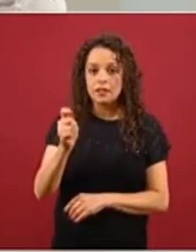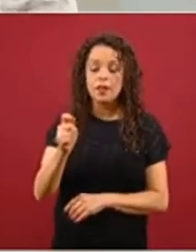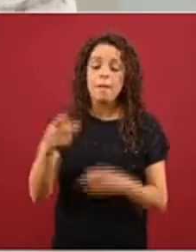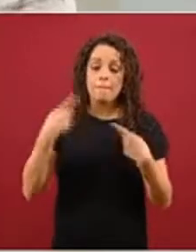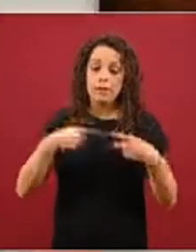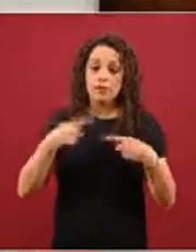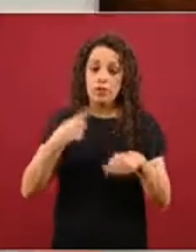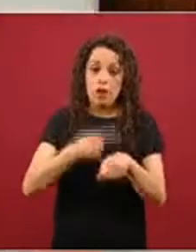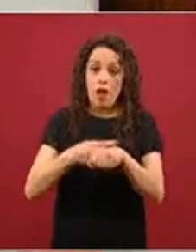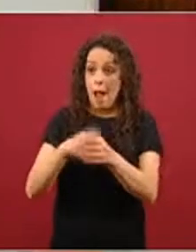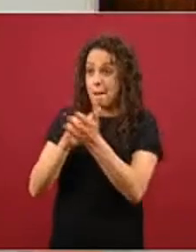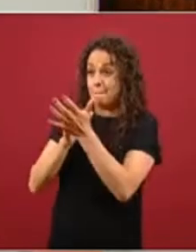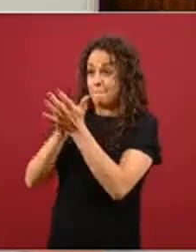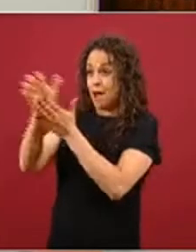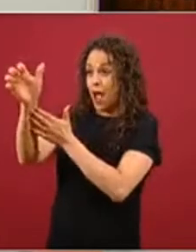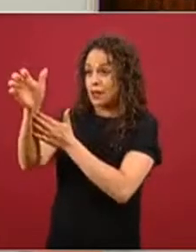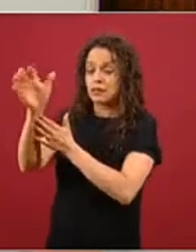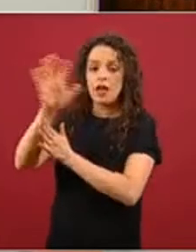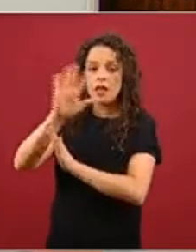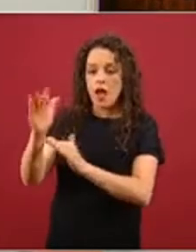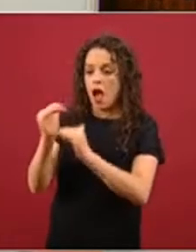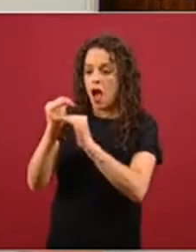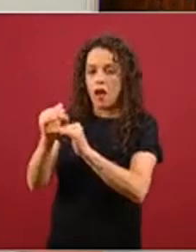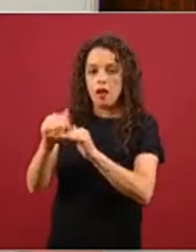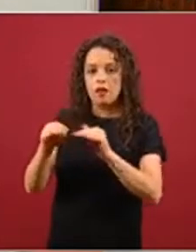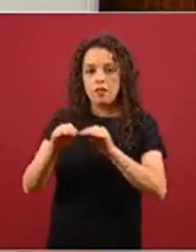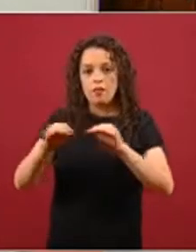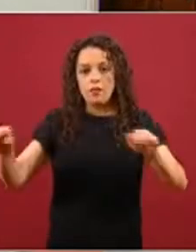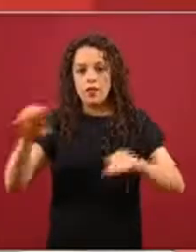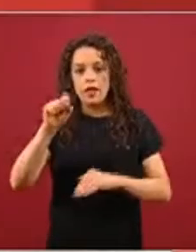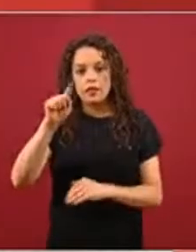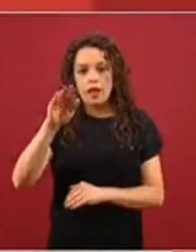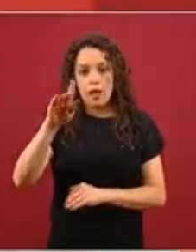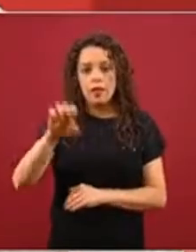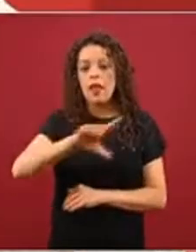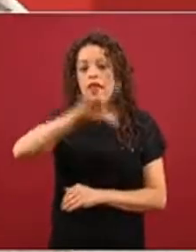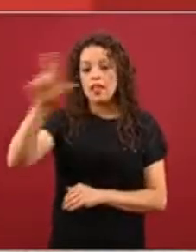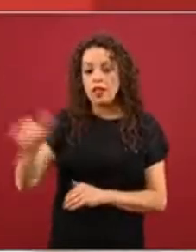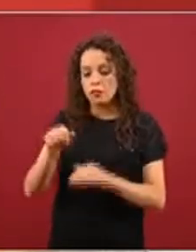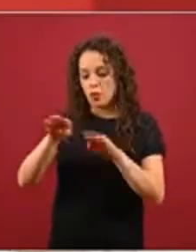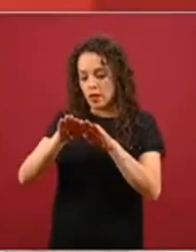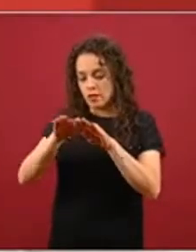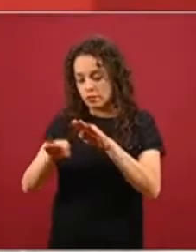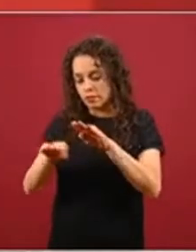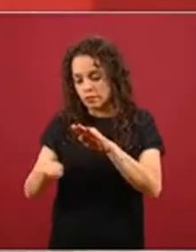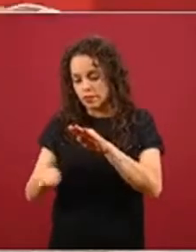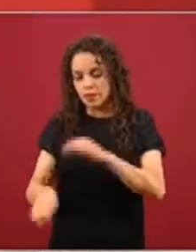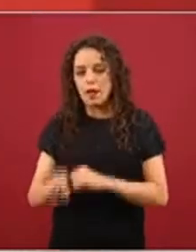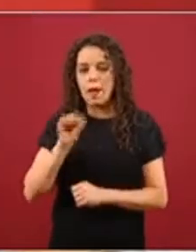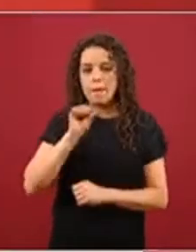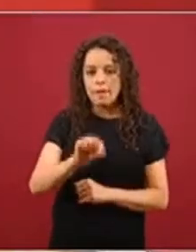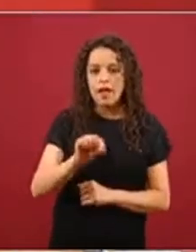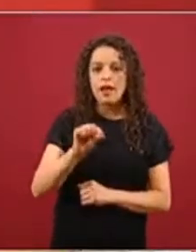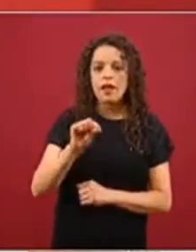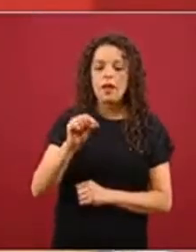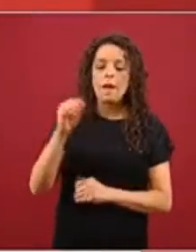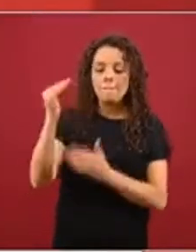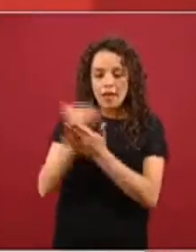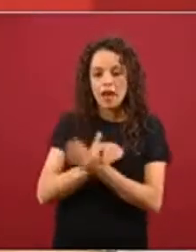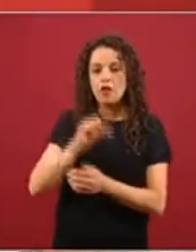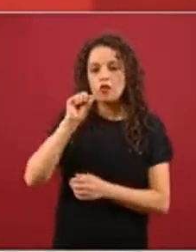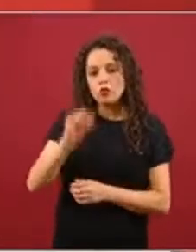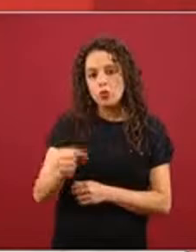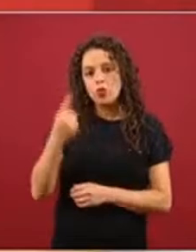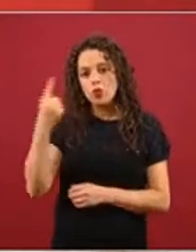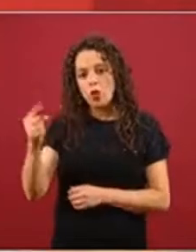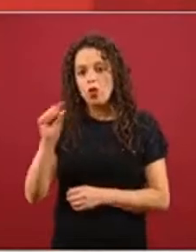y posteriormente pasaremos a menos 0.1, menos 0.3, menos 0.6, menos 2,